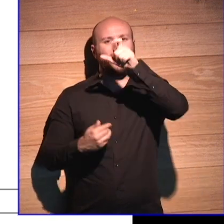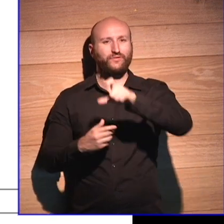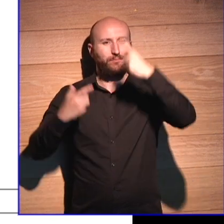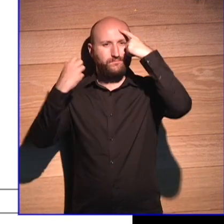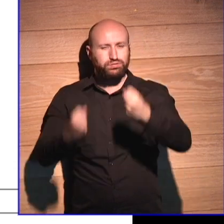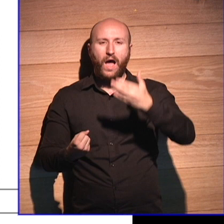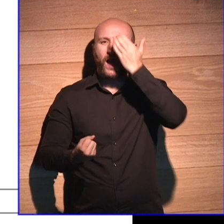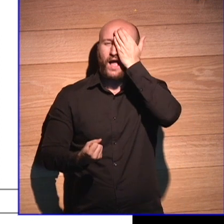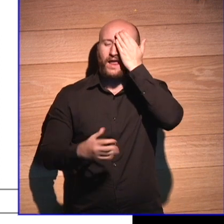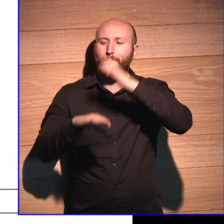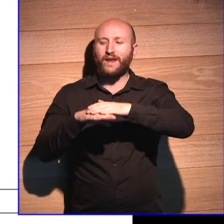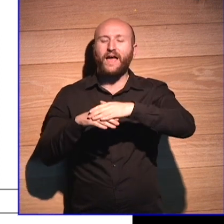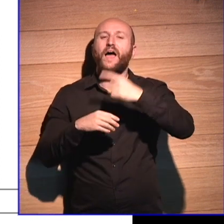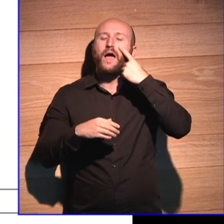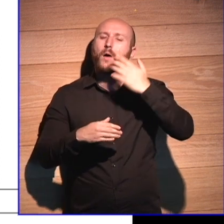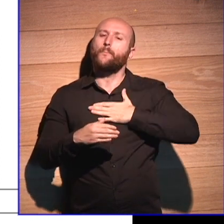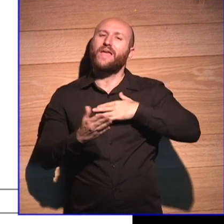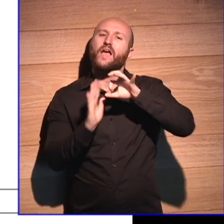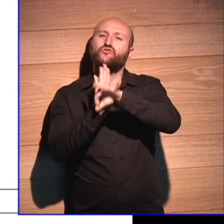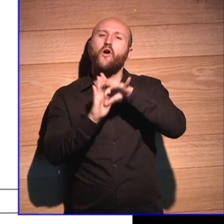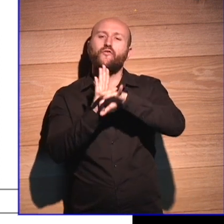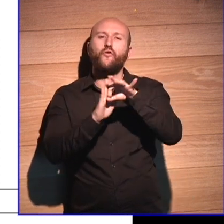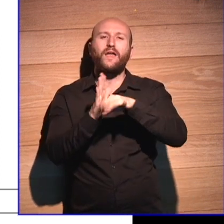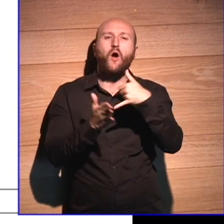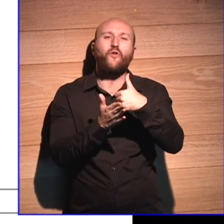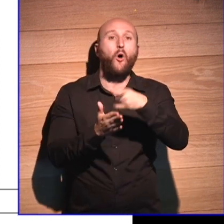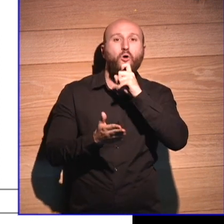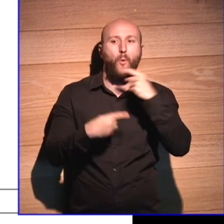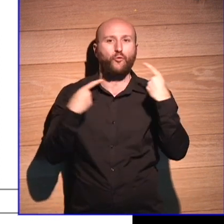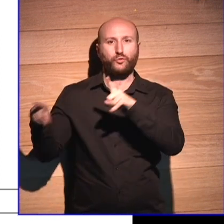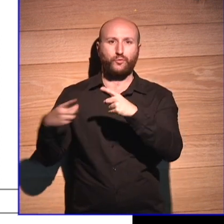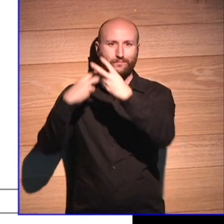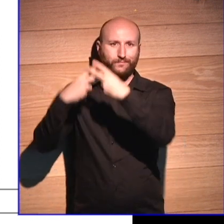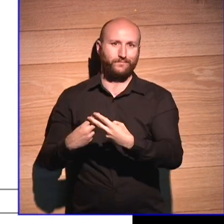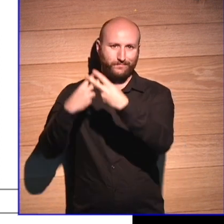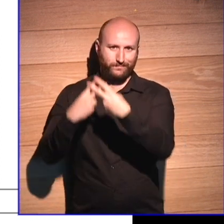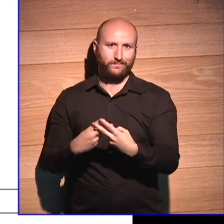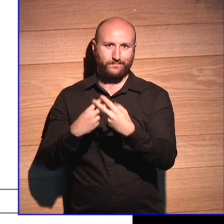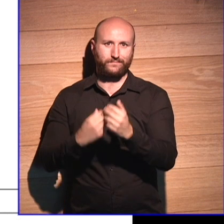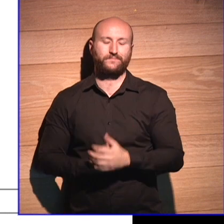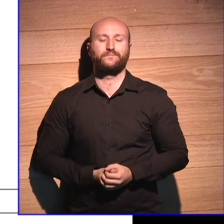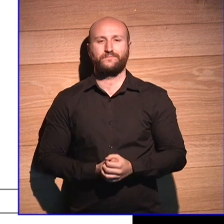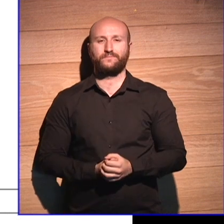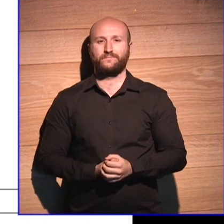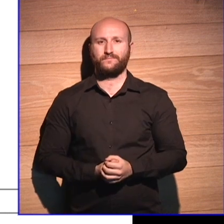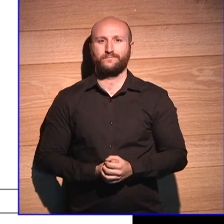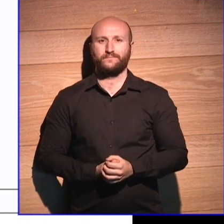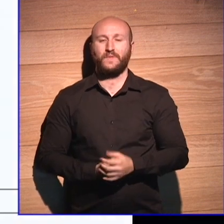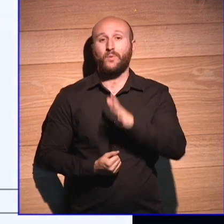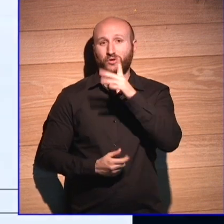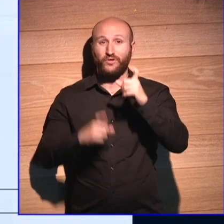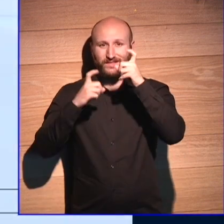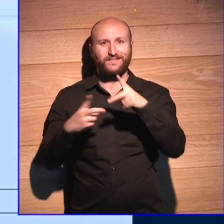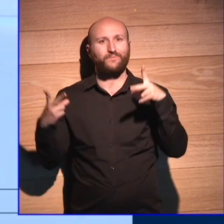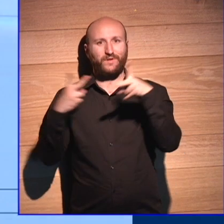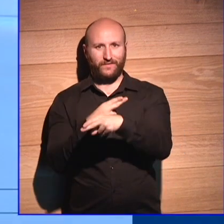qué vulnerabilidades tiene su propio software, ¿no? Y intentan preverlo de esta manera.